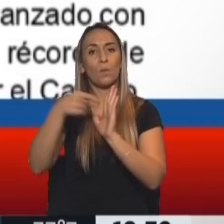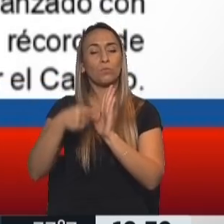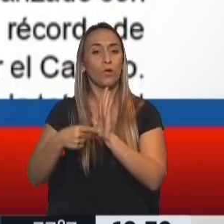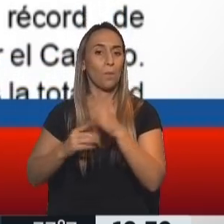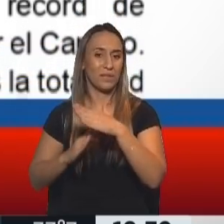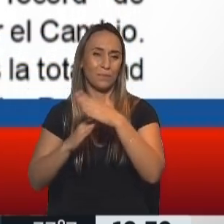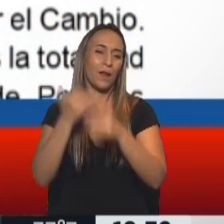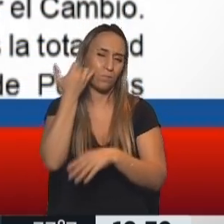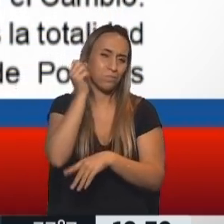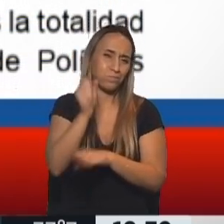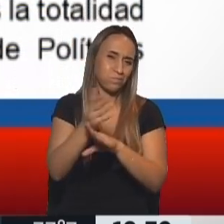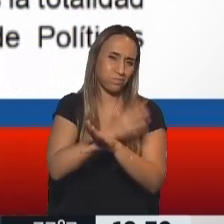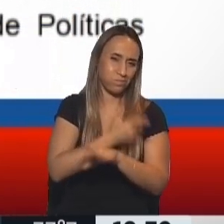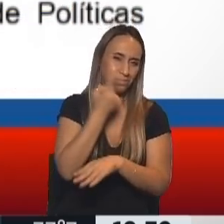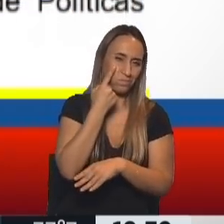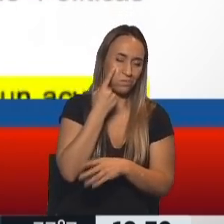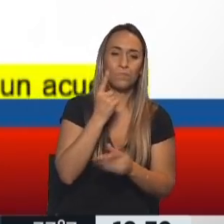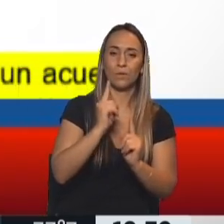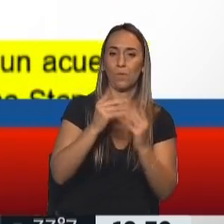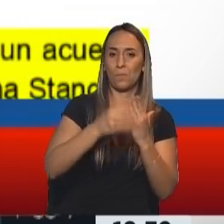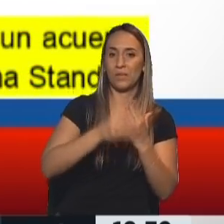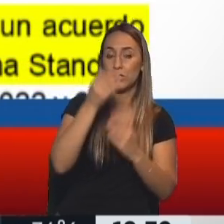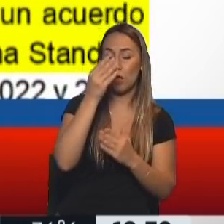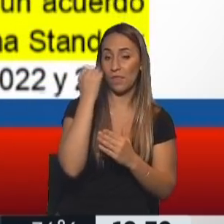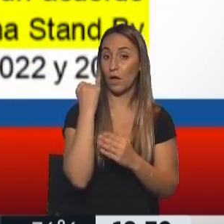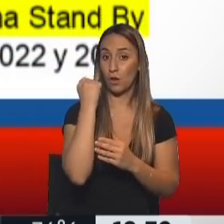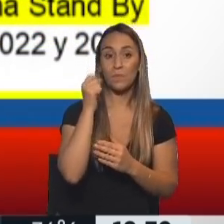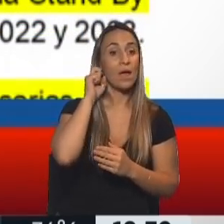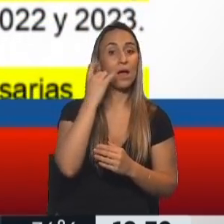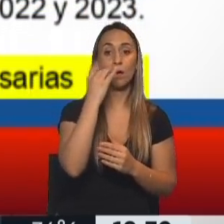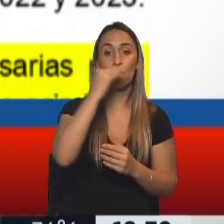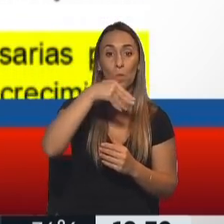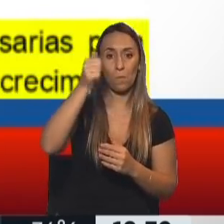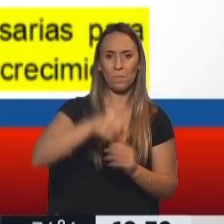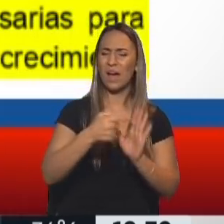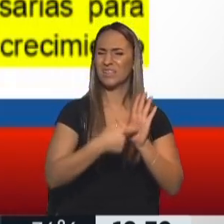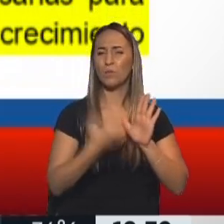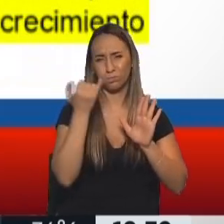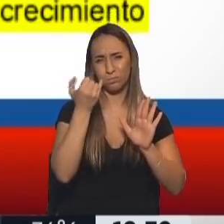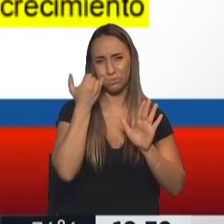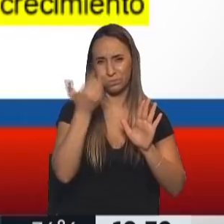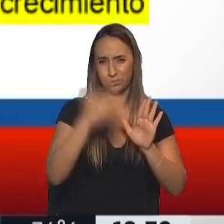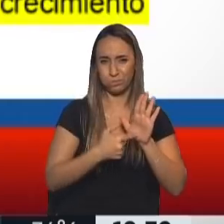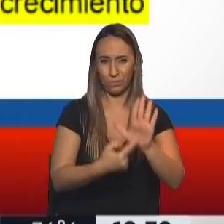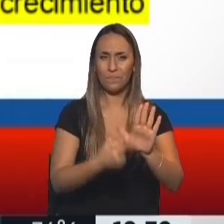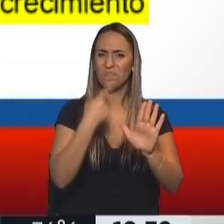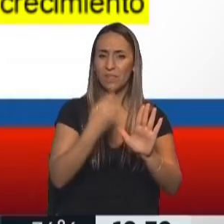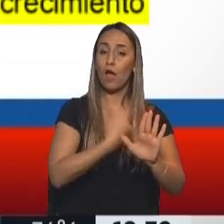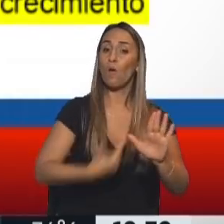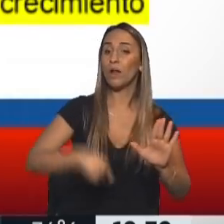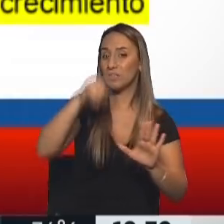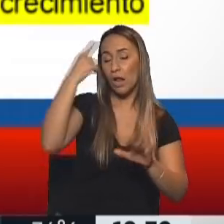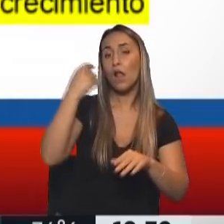conocidas, presentadas por el ministro de Economía, Martín Guzmán. Fíjate lo subrayado. El gobierno nacional, bueno, logró cerrar con el Fondo Monetario